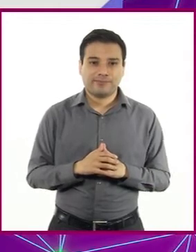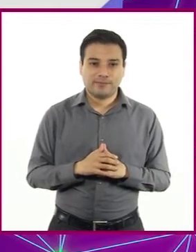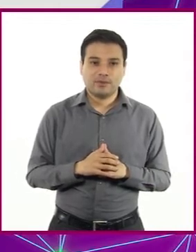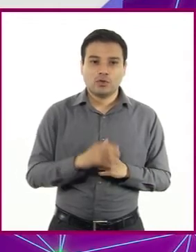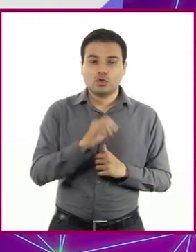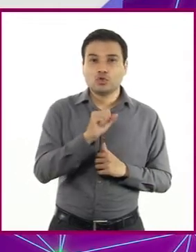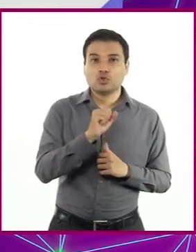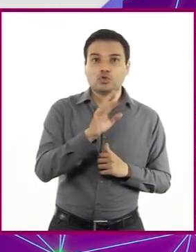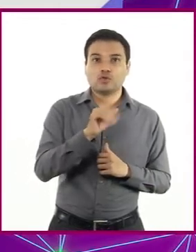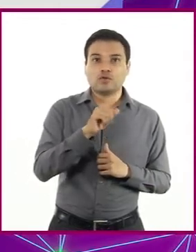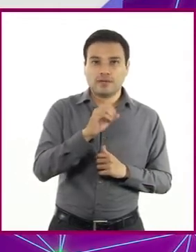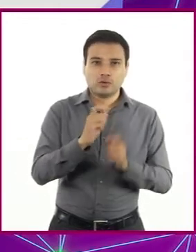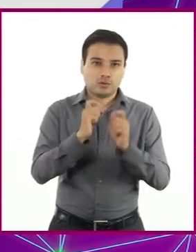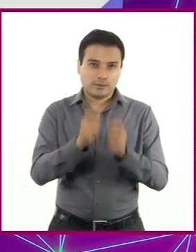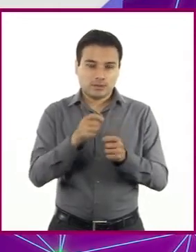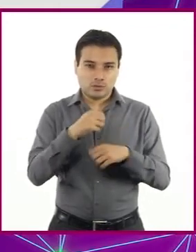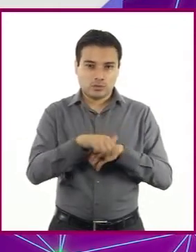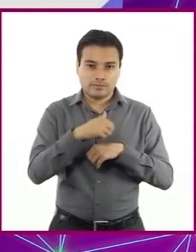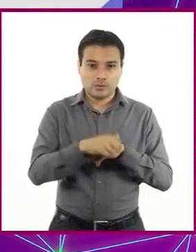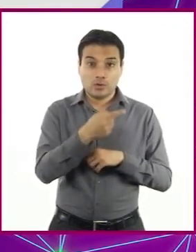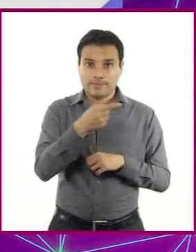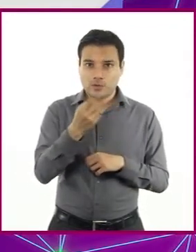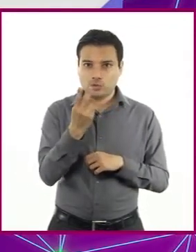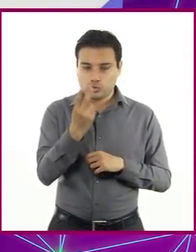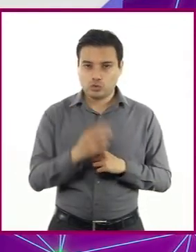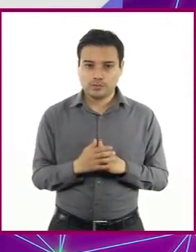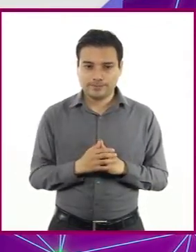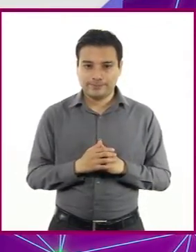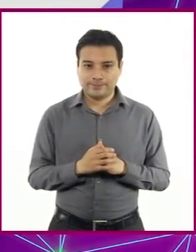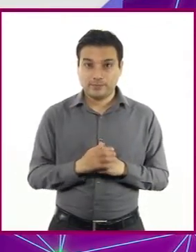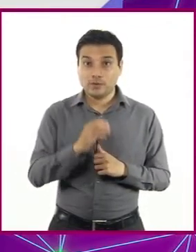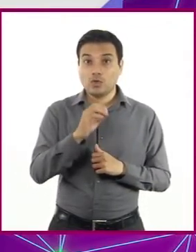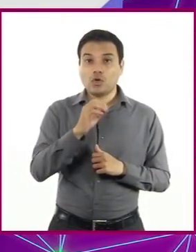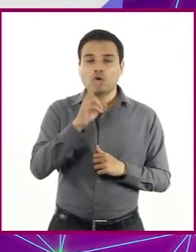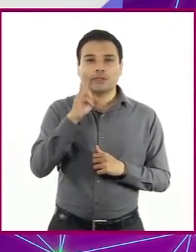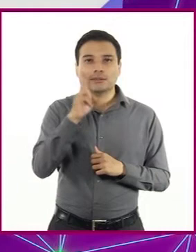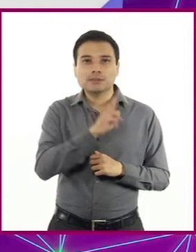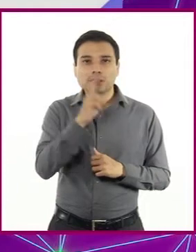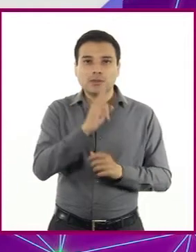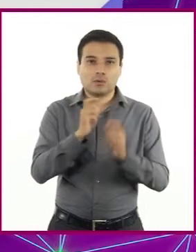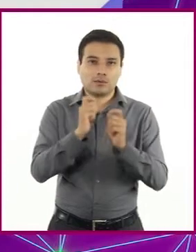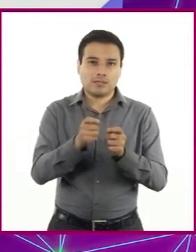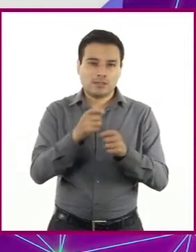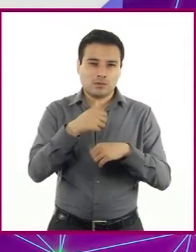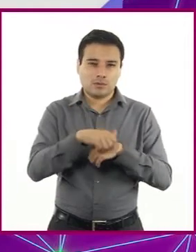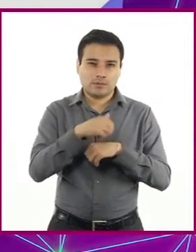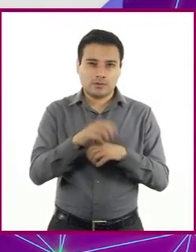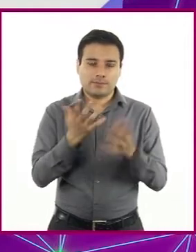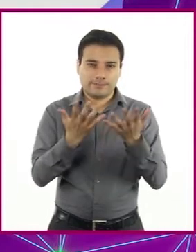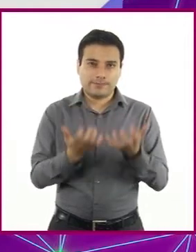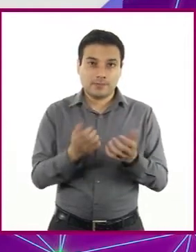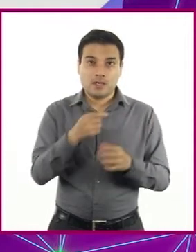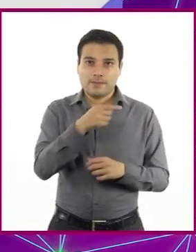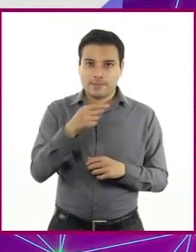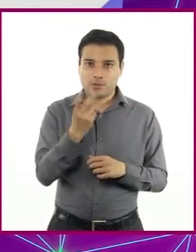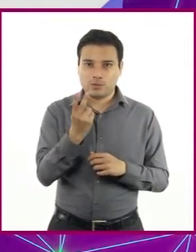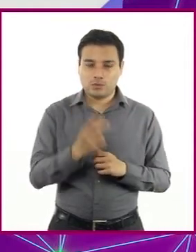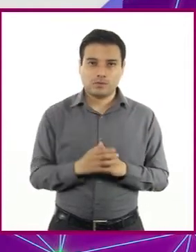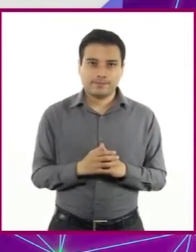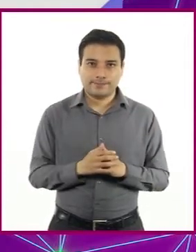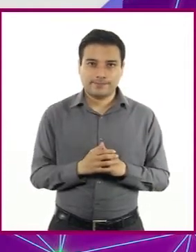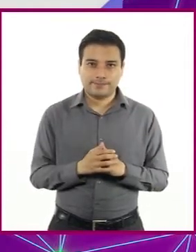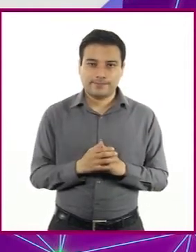2. En la fórmula del sulfato de cobre, el oxígeno tiene un número de oxidación de menos 2, por lo